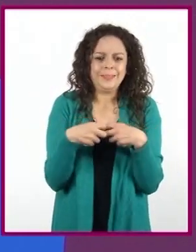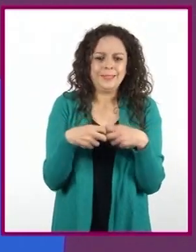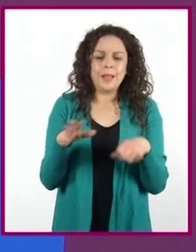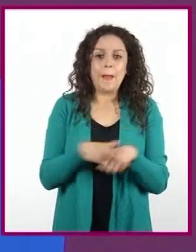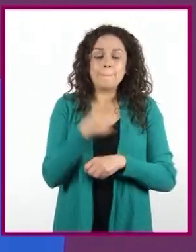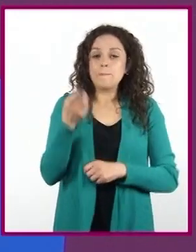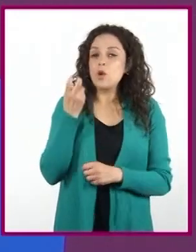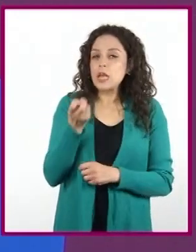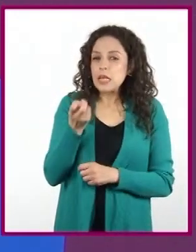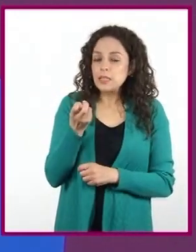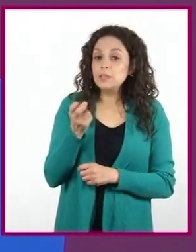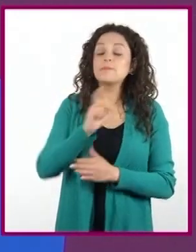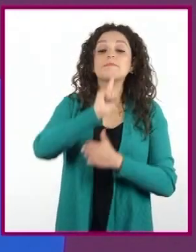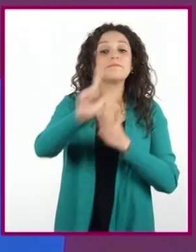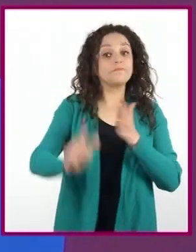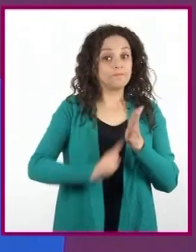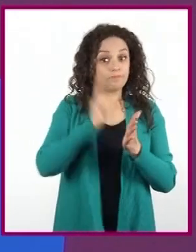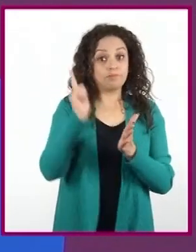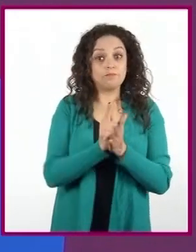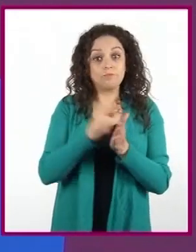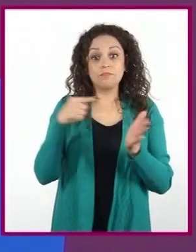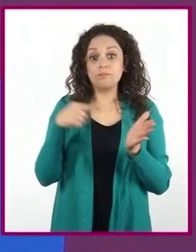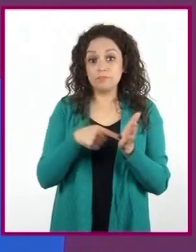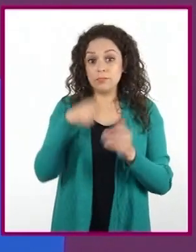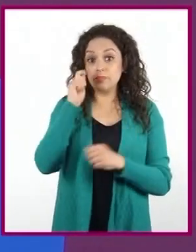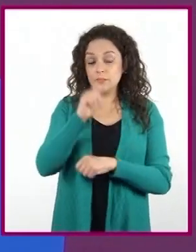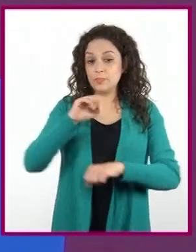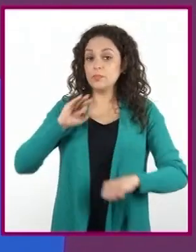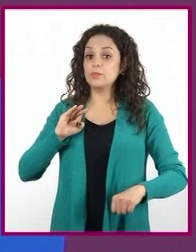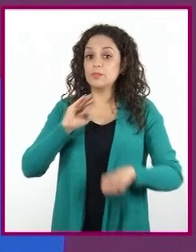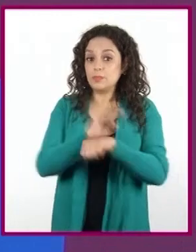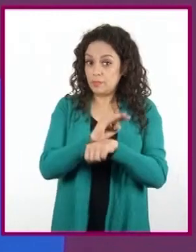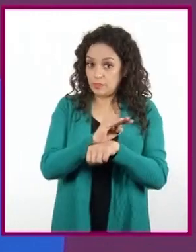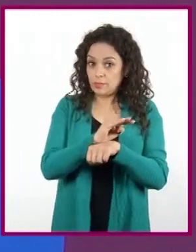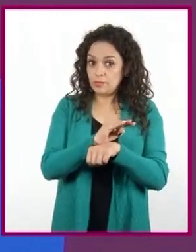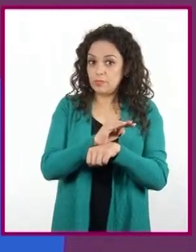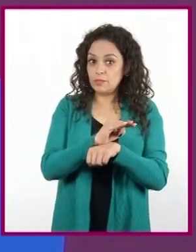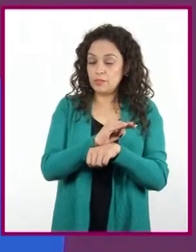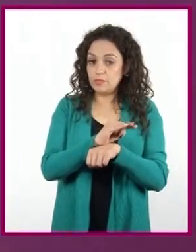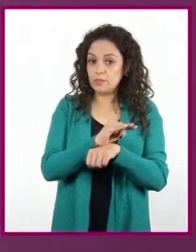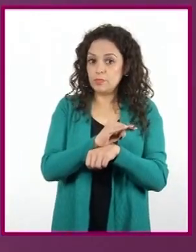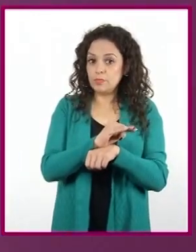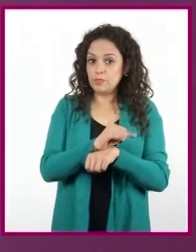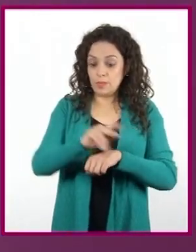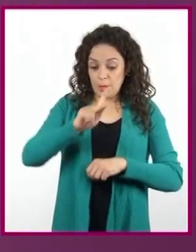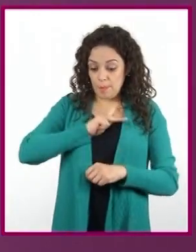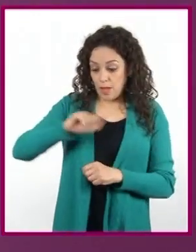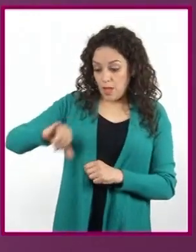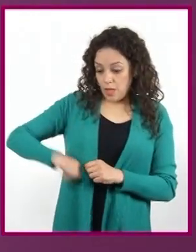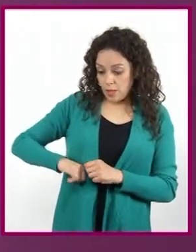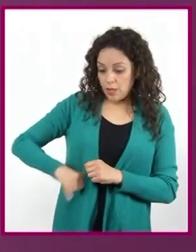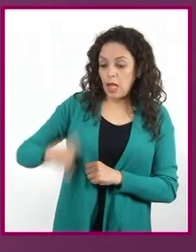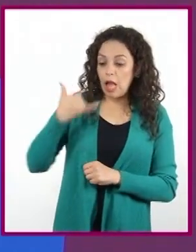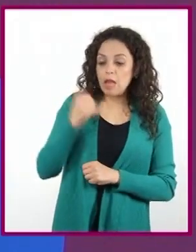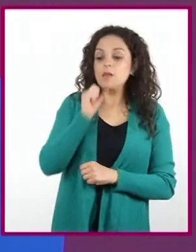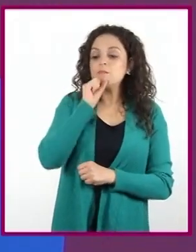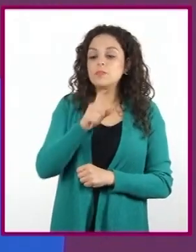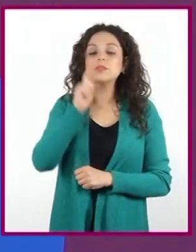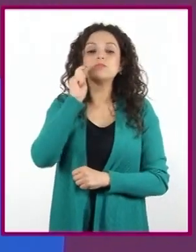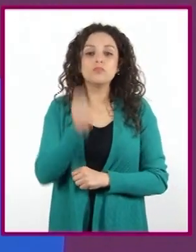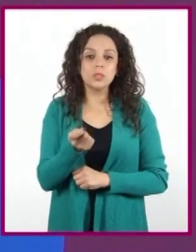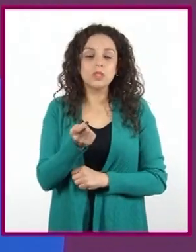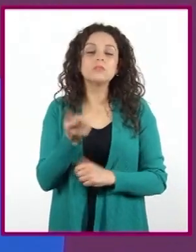un instrumento legal tanto para proteger nuestros intereses como para cumplir con ciertas obligaciones. Así que